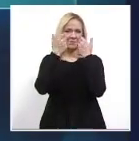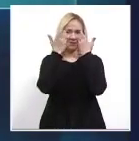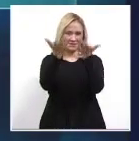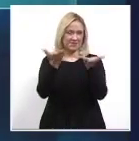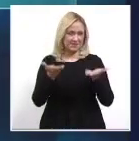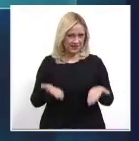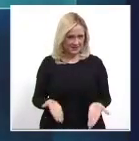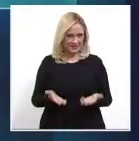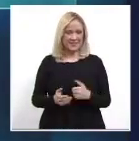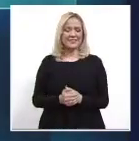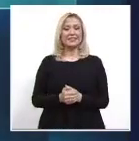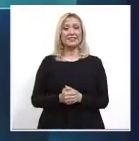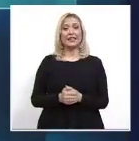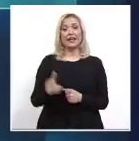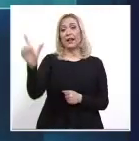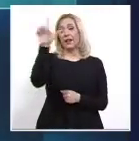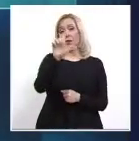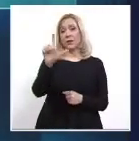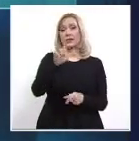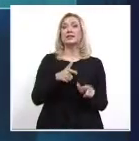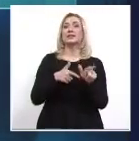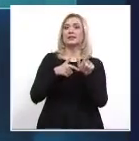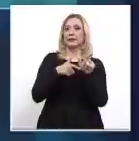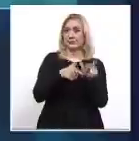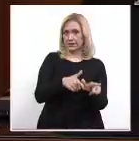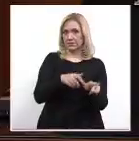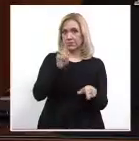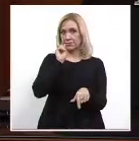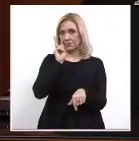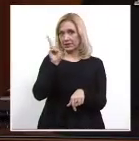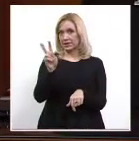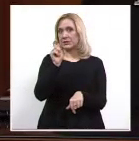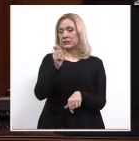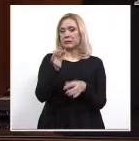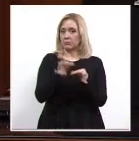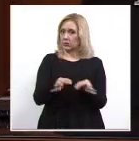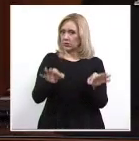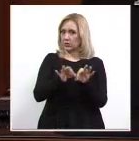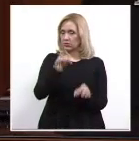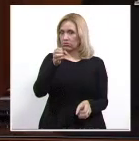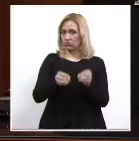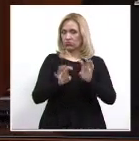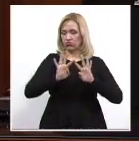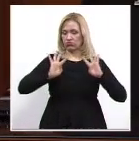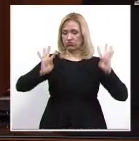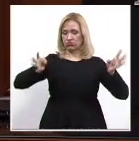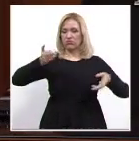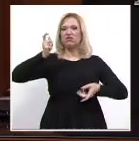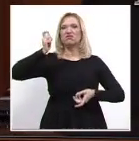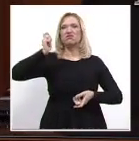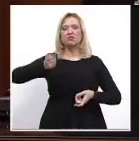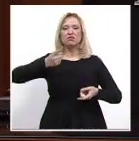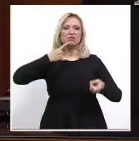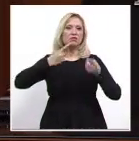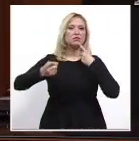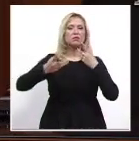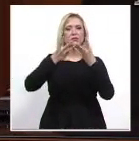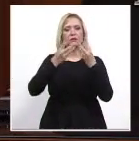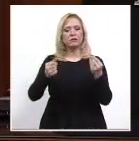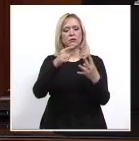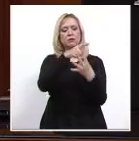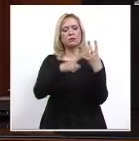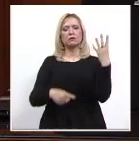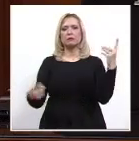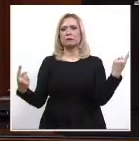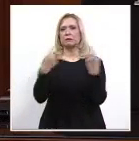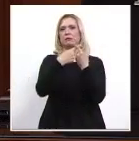de la Federación. Este lunes siga la sesión del Pleno de la Suprema Corte. En esta ocasión tienen previsto analizar y resolver 4